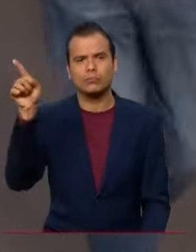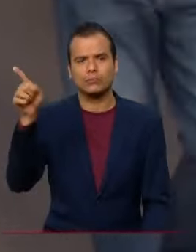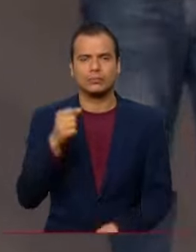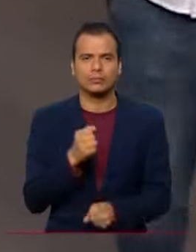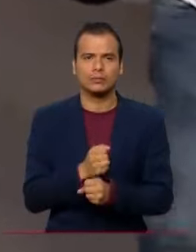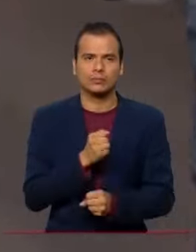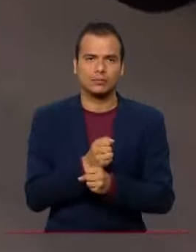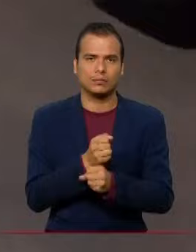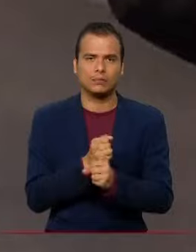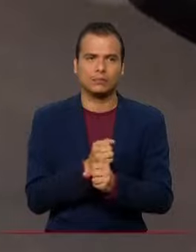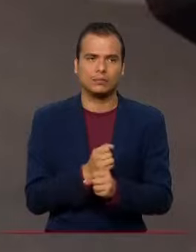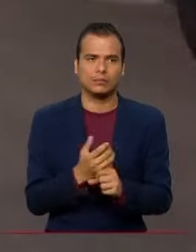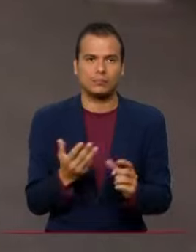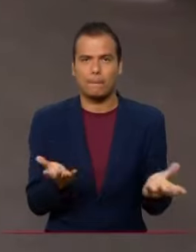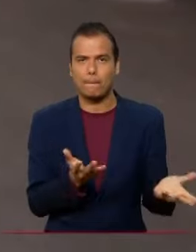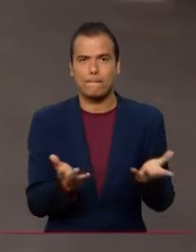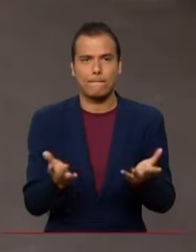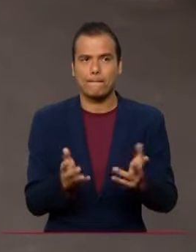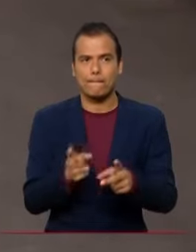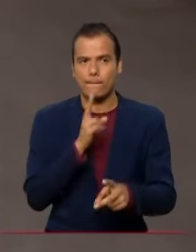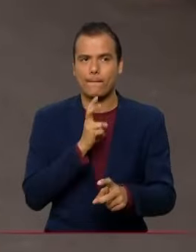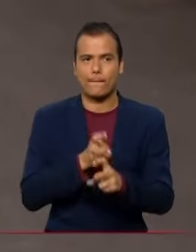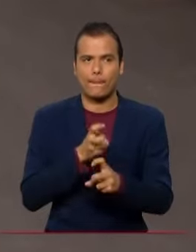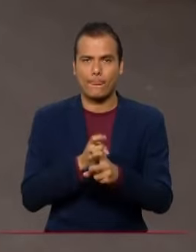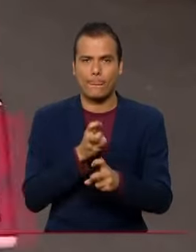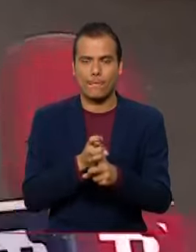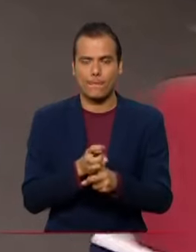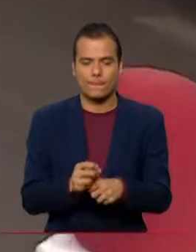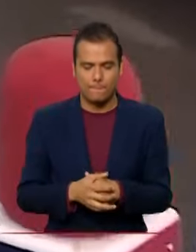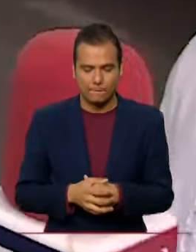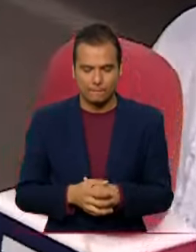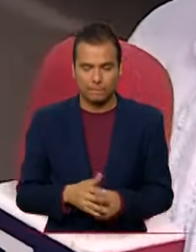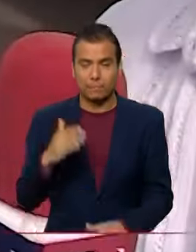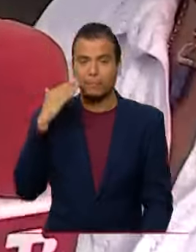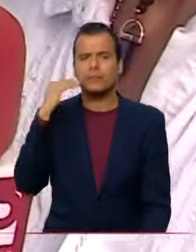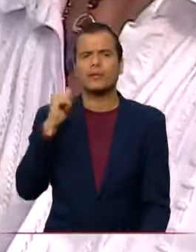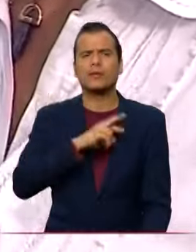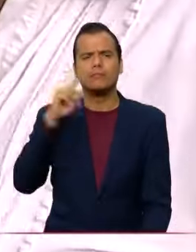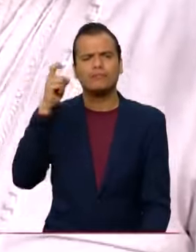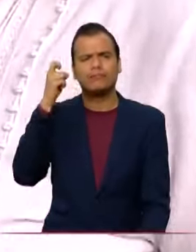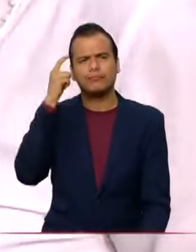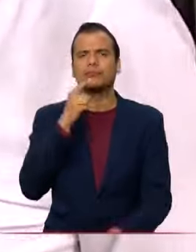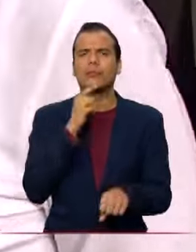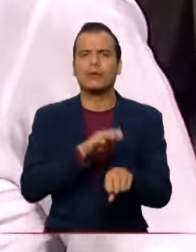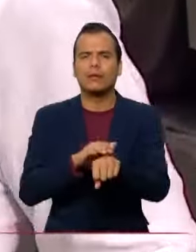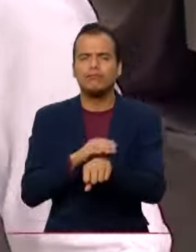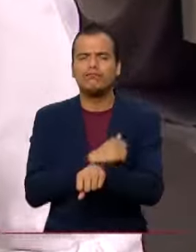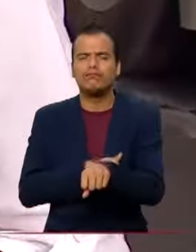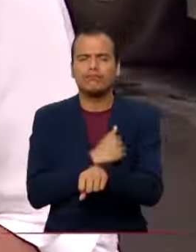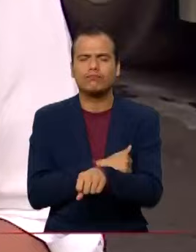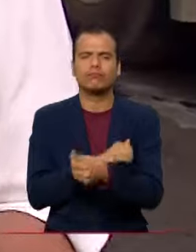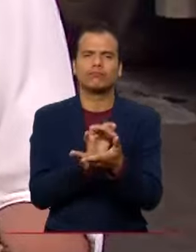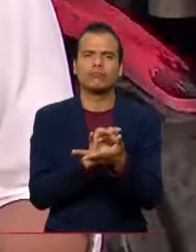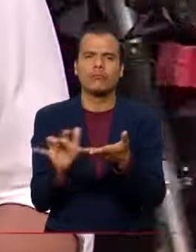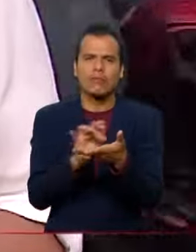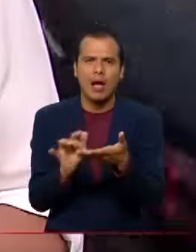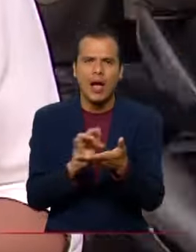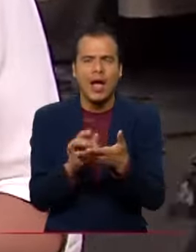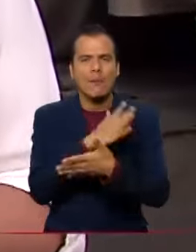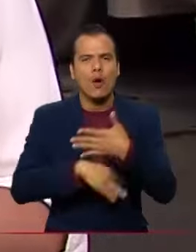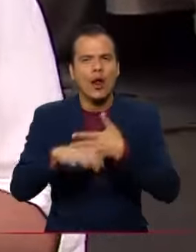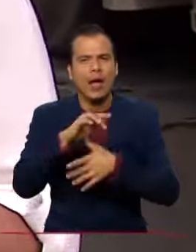una operación normal en la estación de transferencia de basura. La gobernadora del Valle ha pedido un corredor humanitario para que pasen los